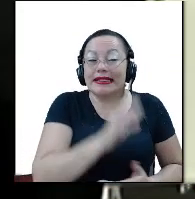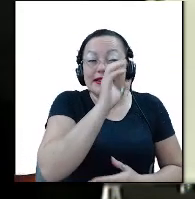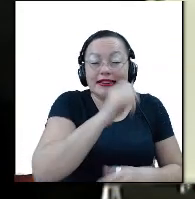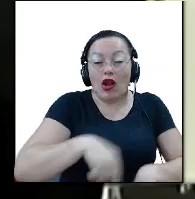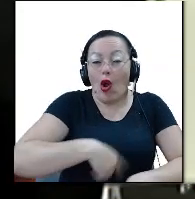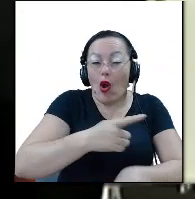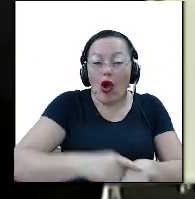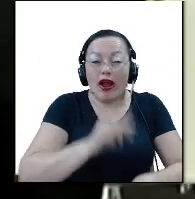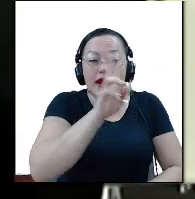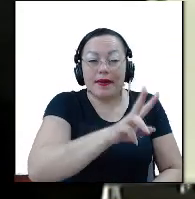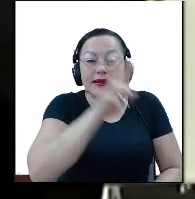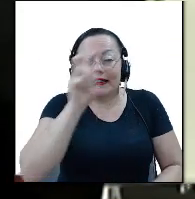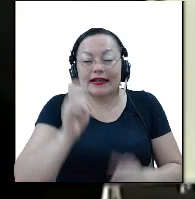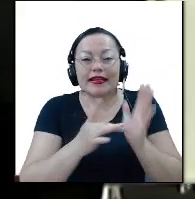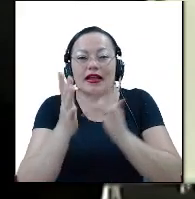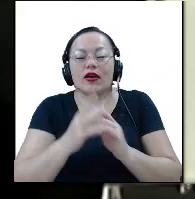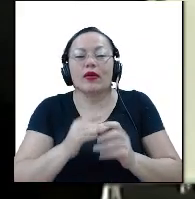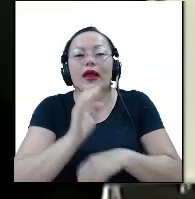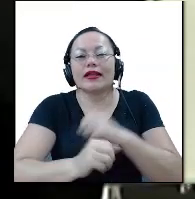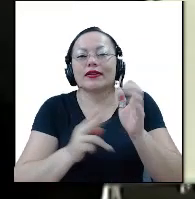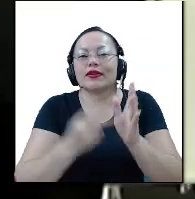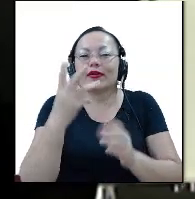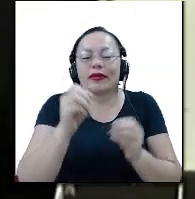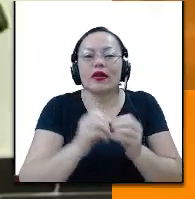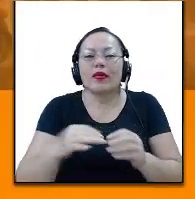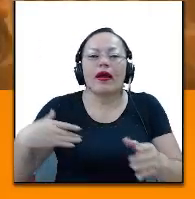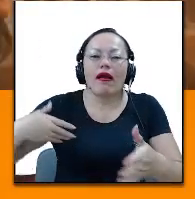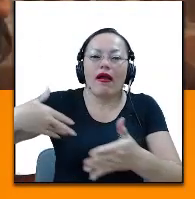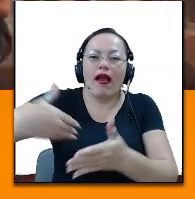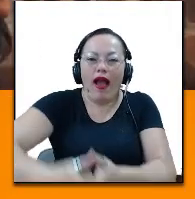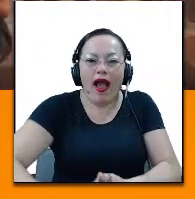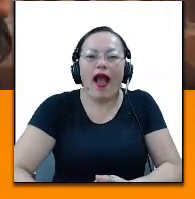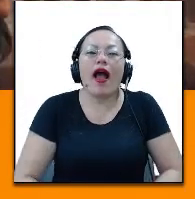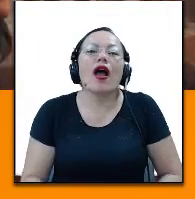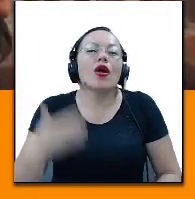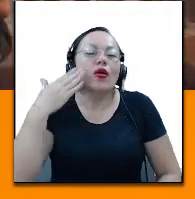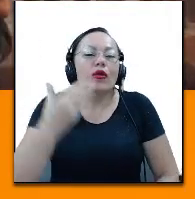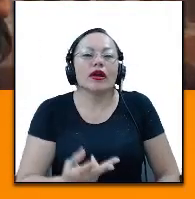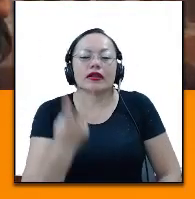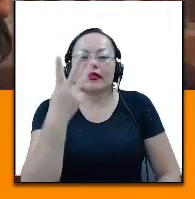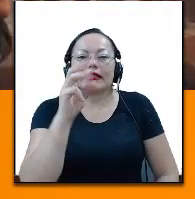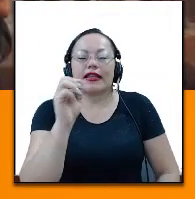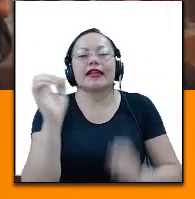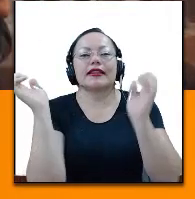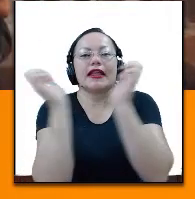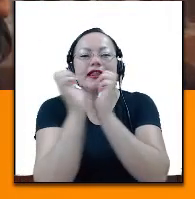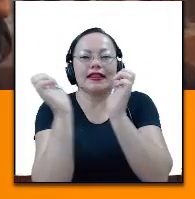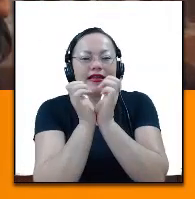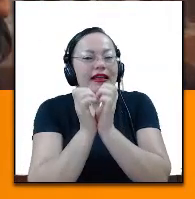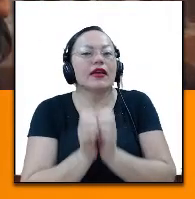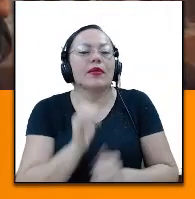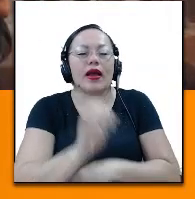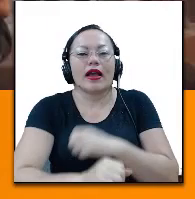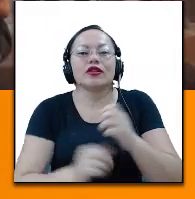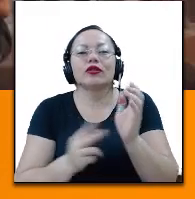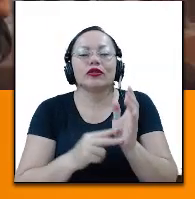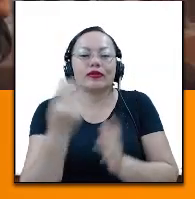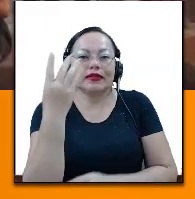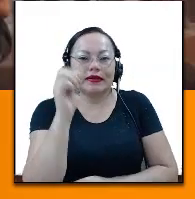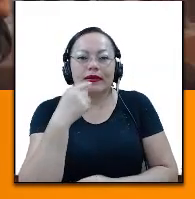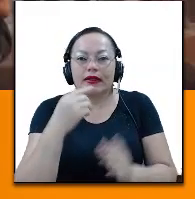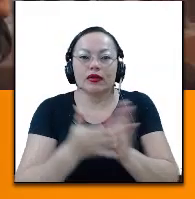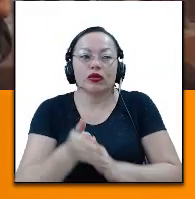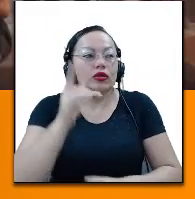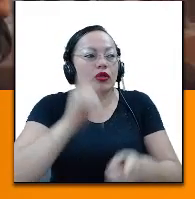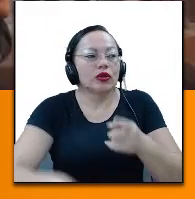abril del 2020 y hasta las 0 horas del día 30 de mayo del 2020. Es decir, usted no puede